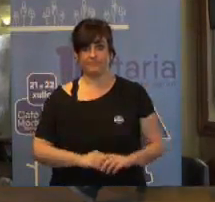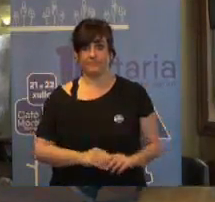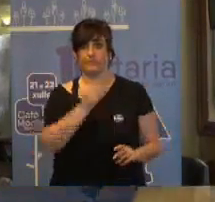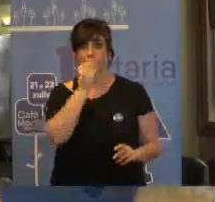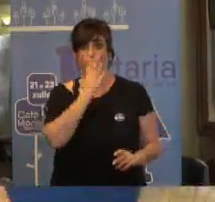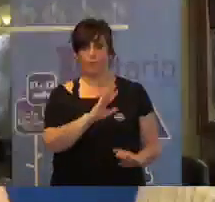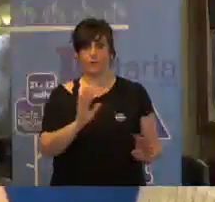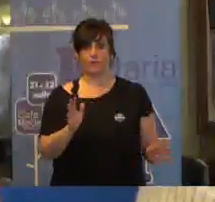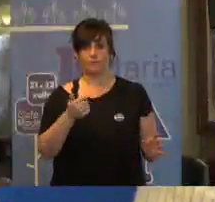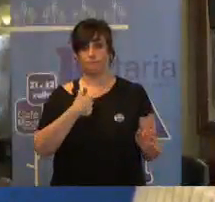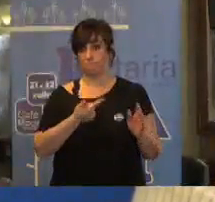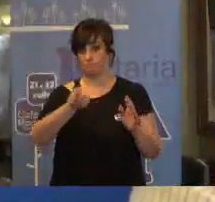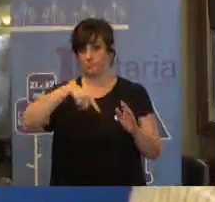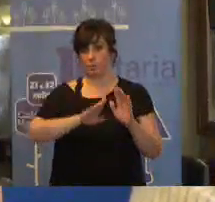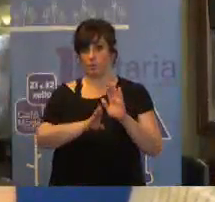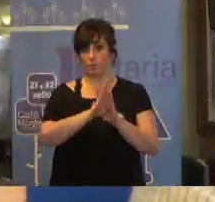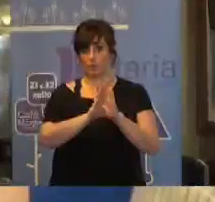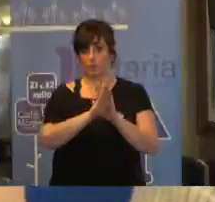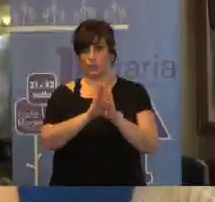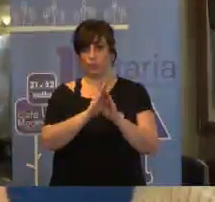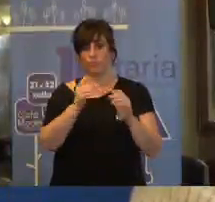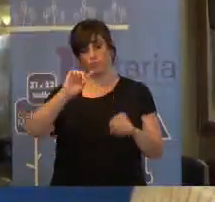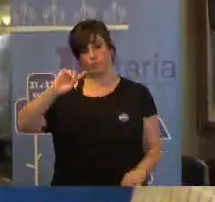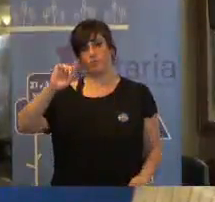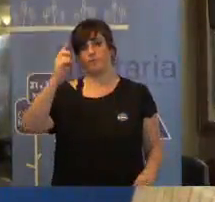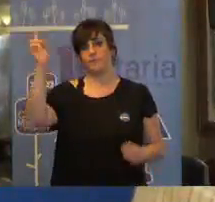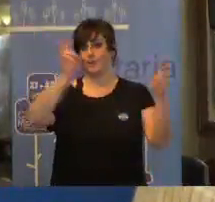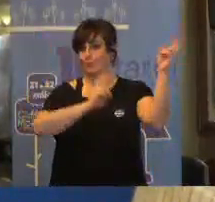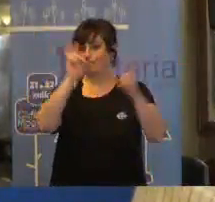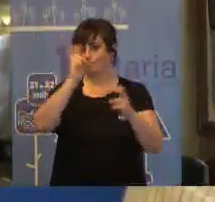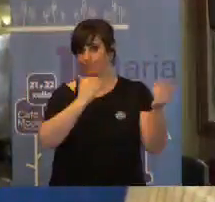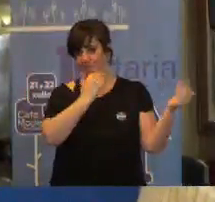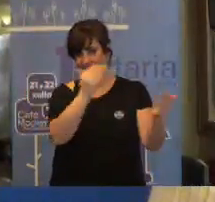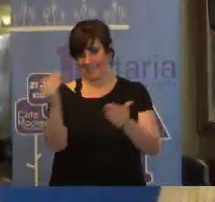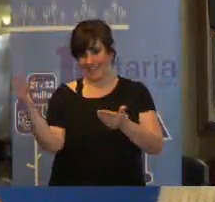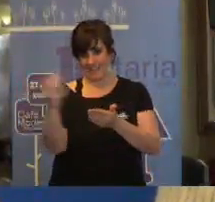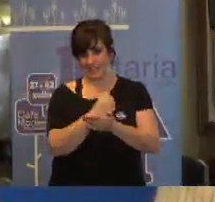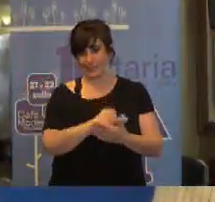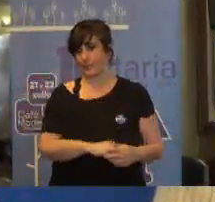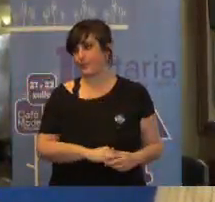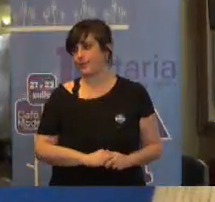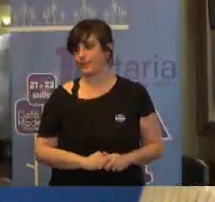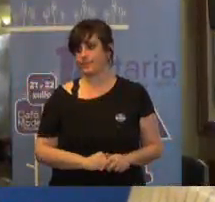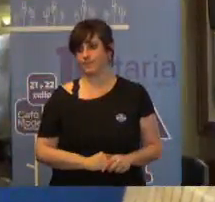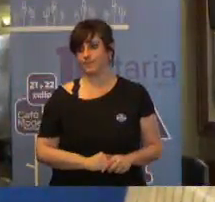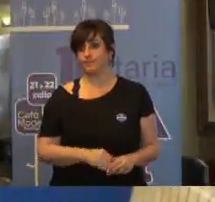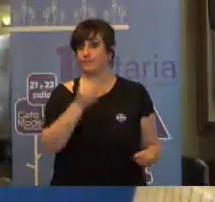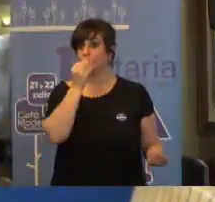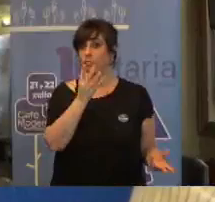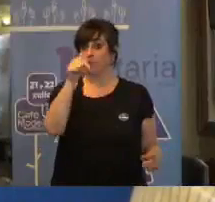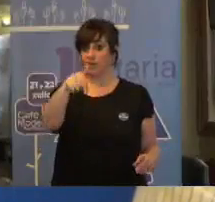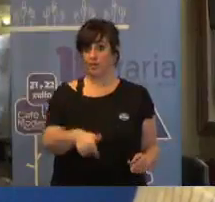Bueno, pois continuamos. Moitas grazas a todos pola vosa asistencia. Bueno, aquí estamos o